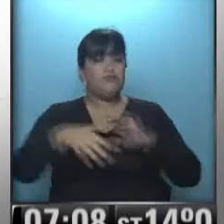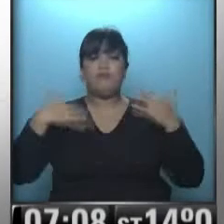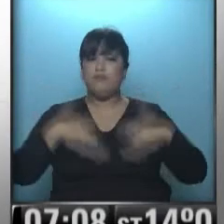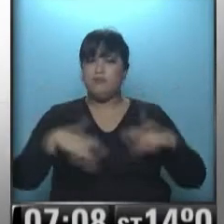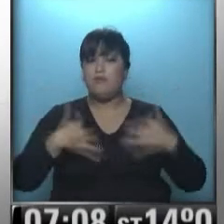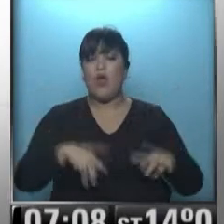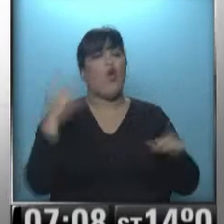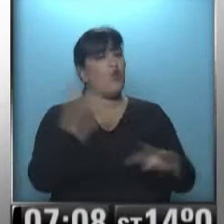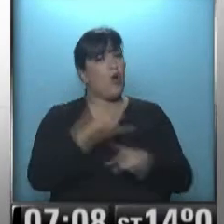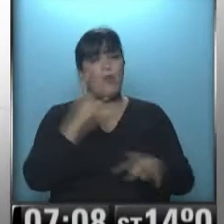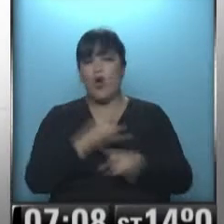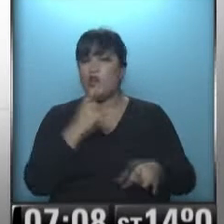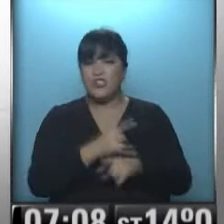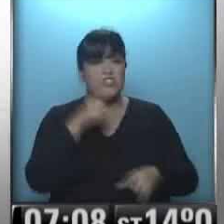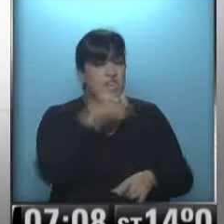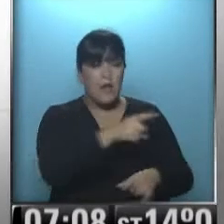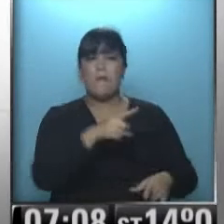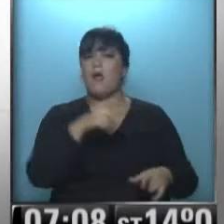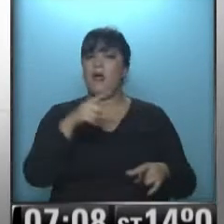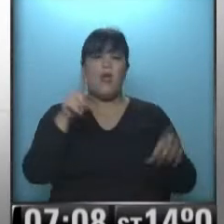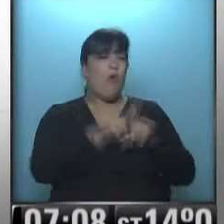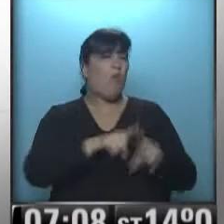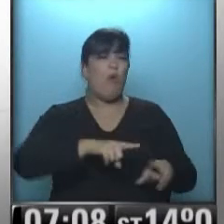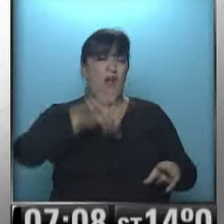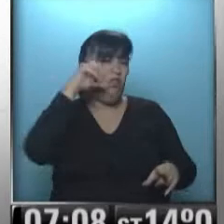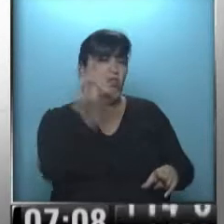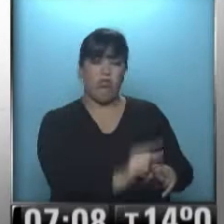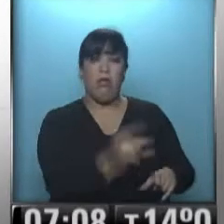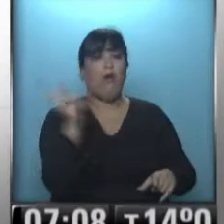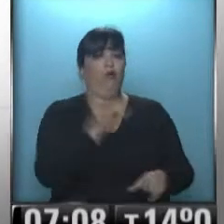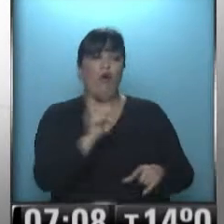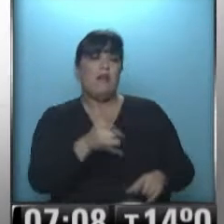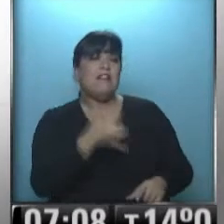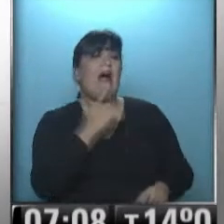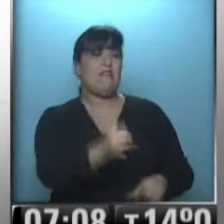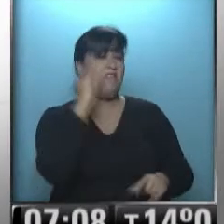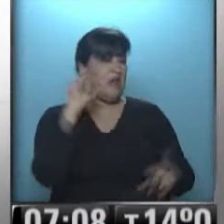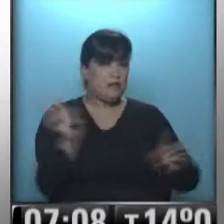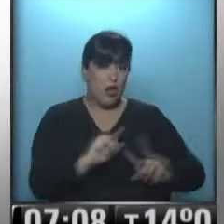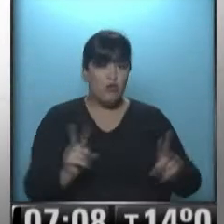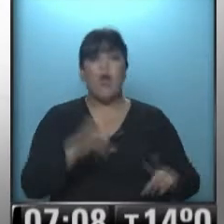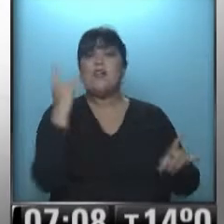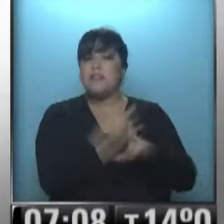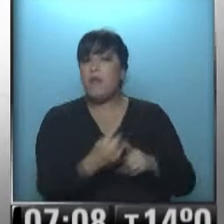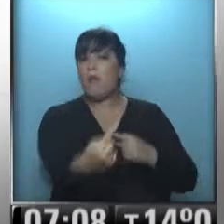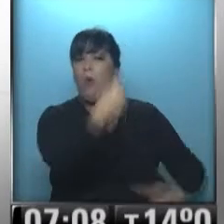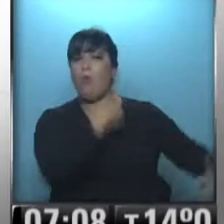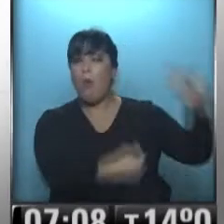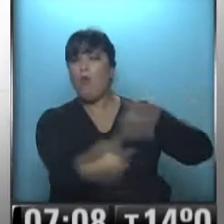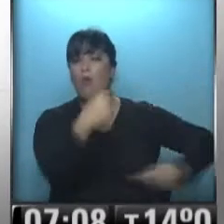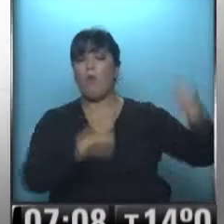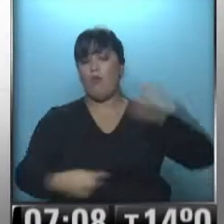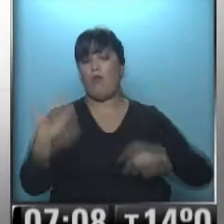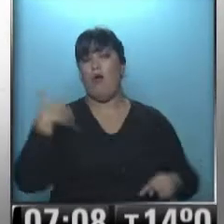como siempre, sin turbina ni remedio, vuelan muy bajo. Y dijo: no es una adivinanza, es simplemente un ataque permanente contra nuestro país